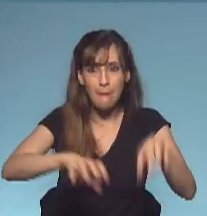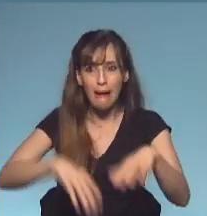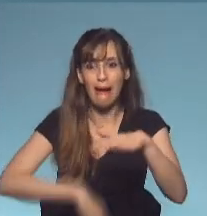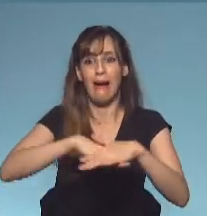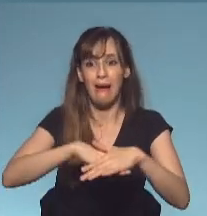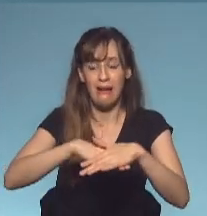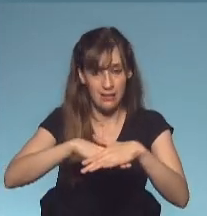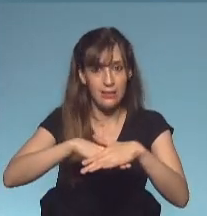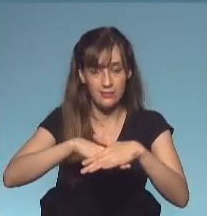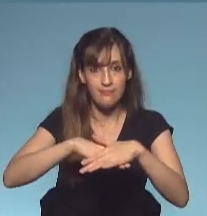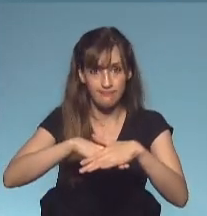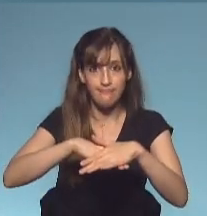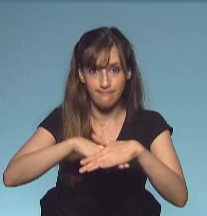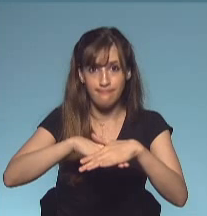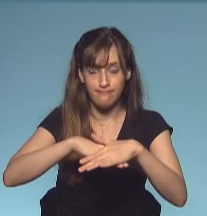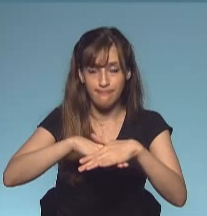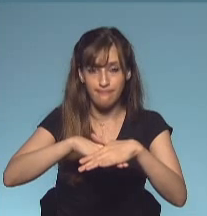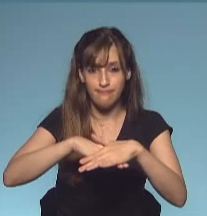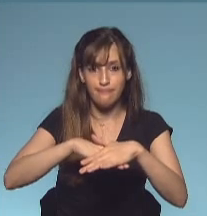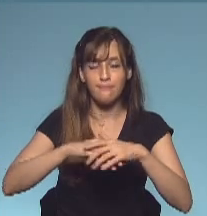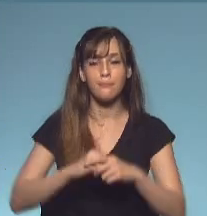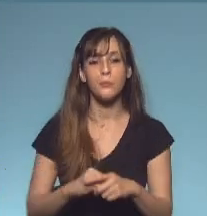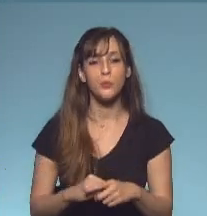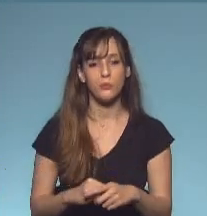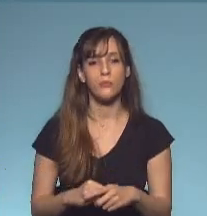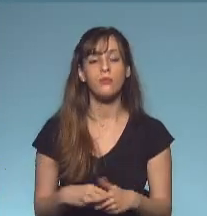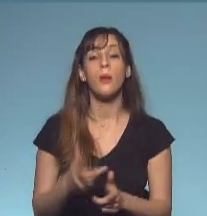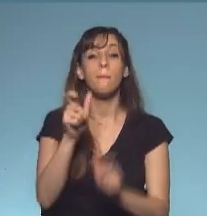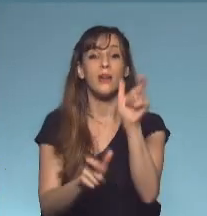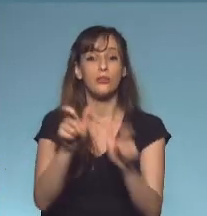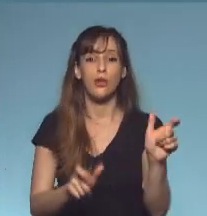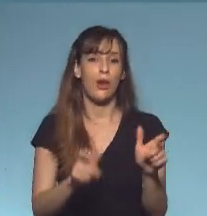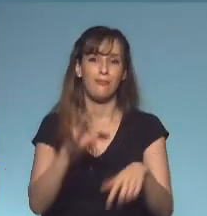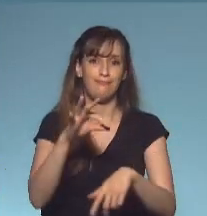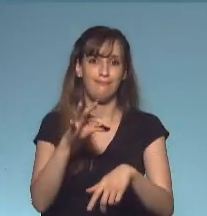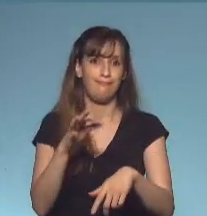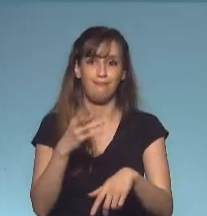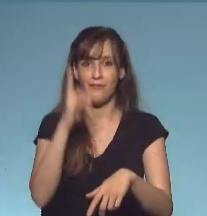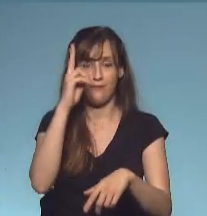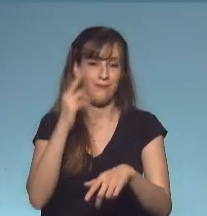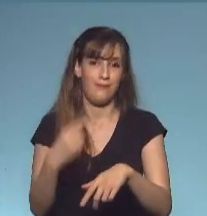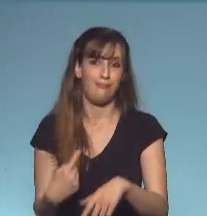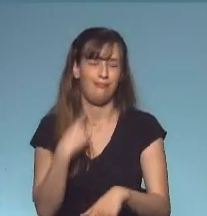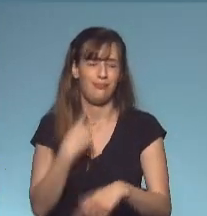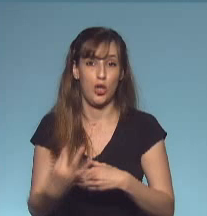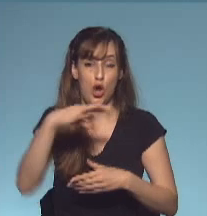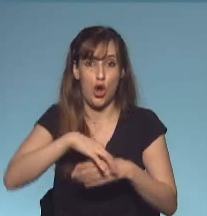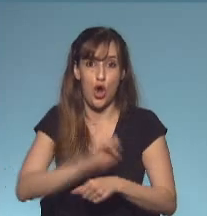contra el coronavirus. De cada uno de los pacientes que está entre la vida y la muerte y de